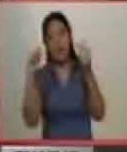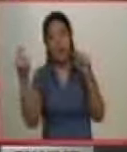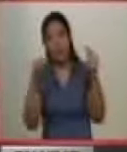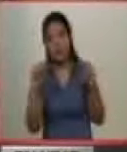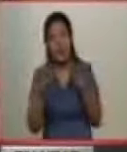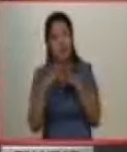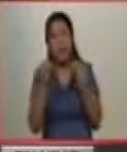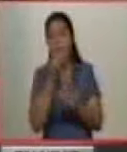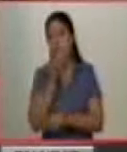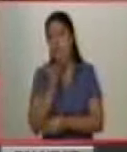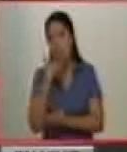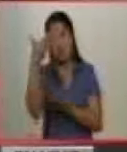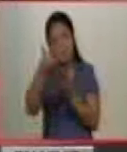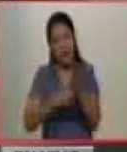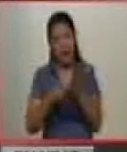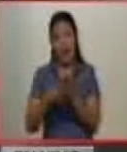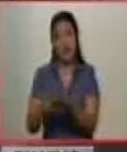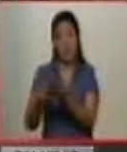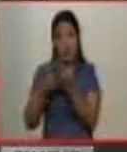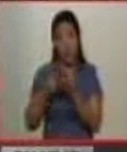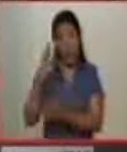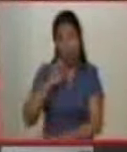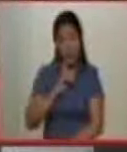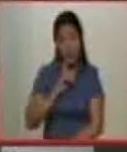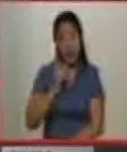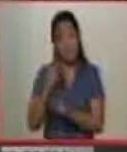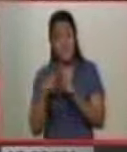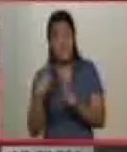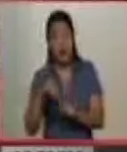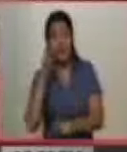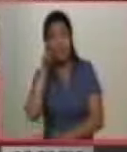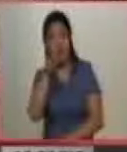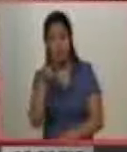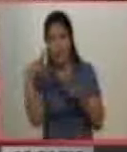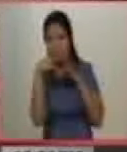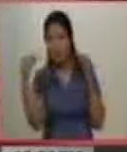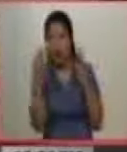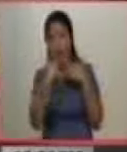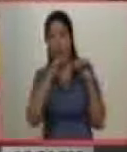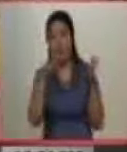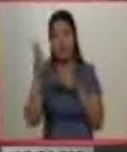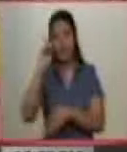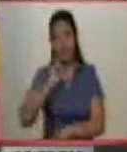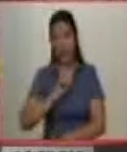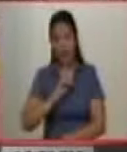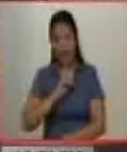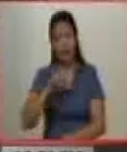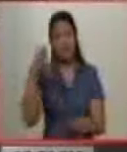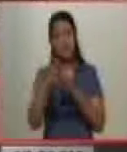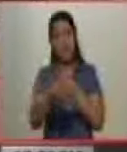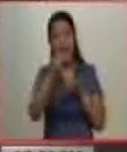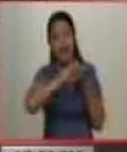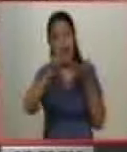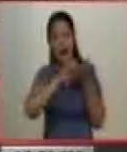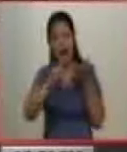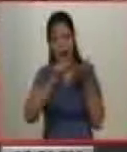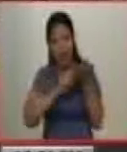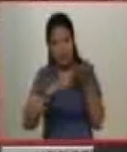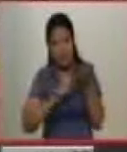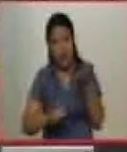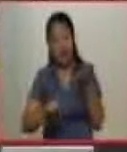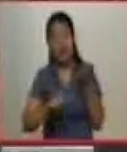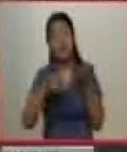nuestro libertador Simón Bolívar, y además estamos viendo los retos que se impulsará la Organización Bolivariana Estudiantil en base a la Carta de Jamaica y los